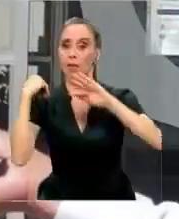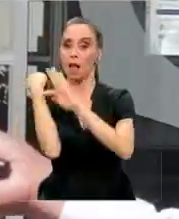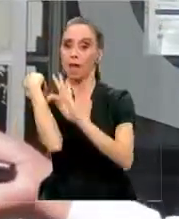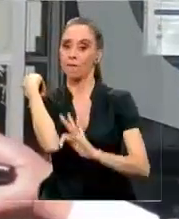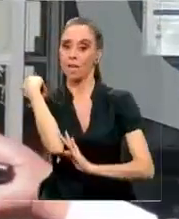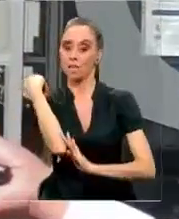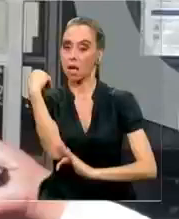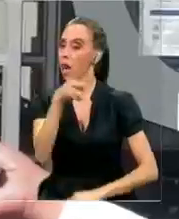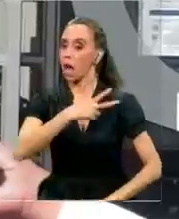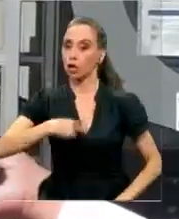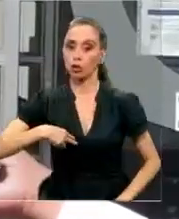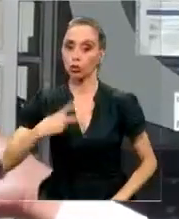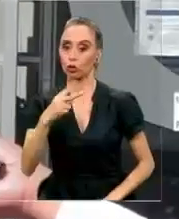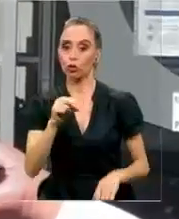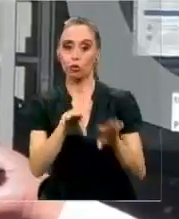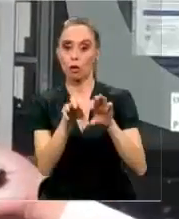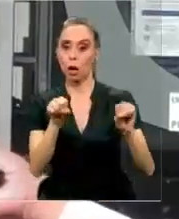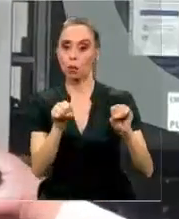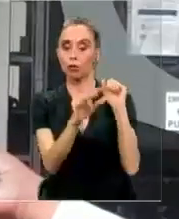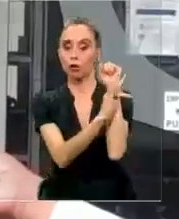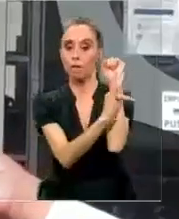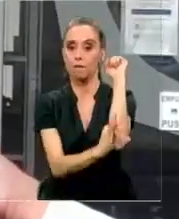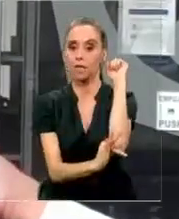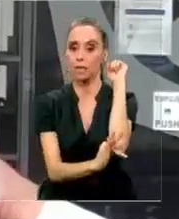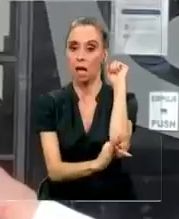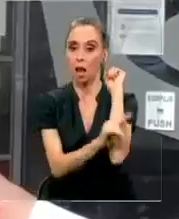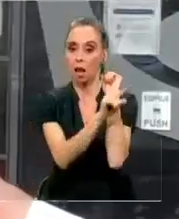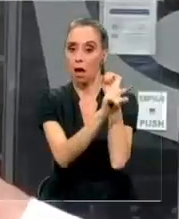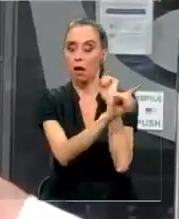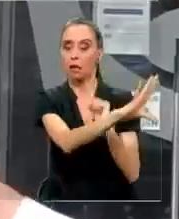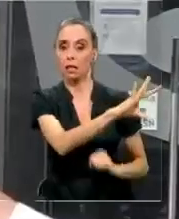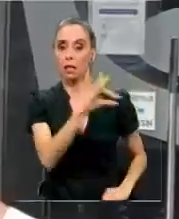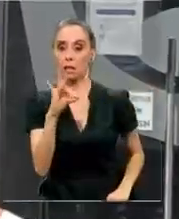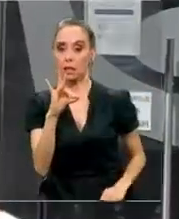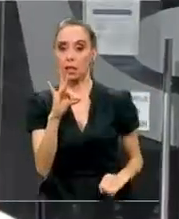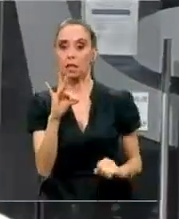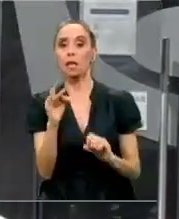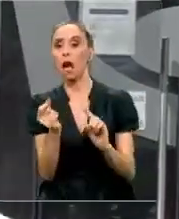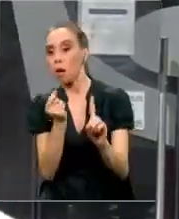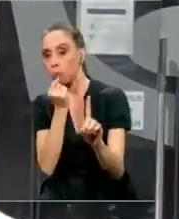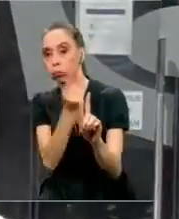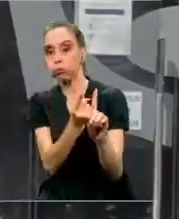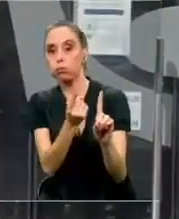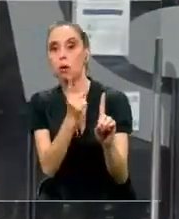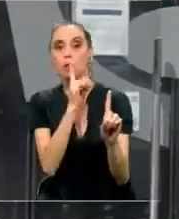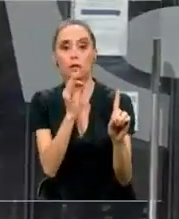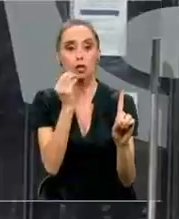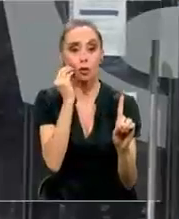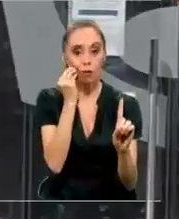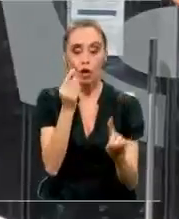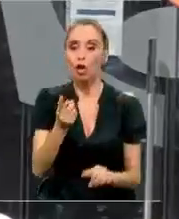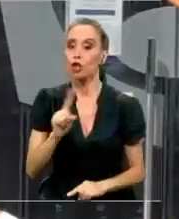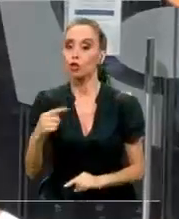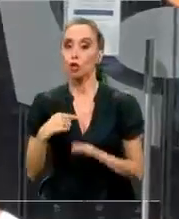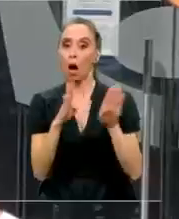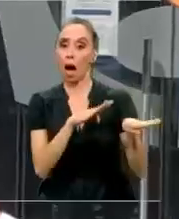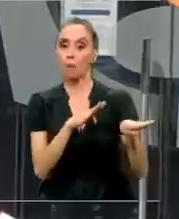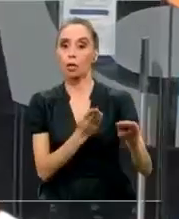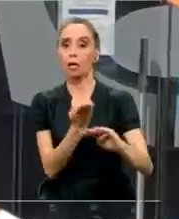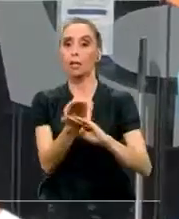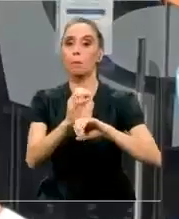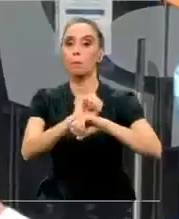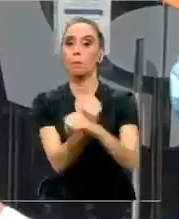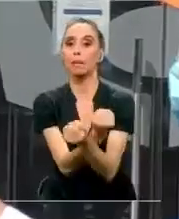nosotros no acompañamos a la fiscalía en la decisión de formalizar y no la acompañamos en la solicitud de prisión preventiva